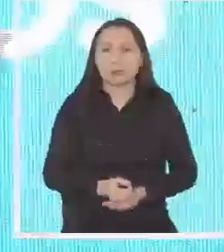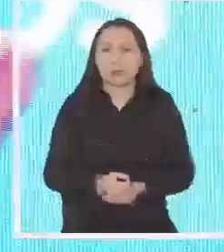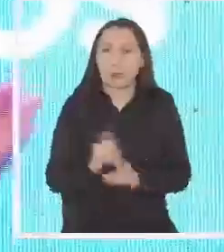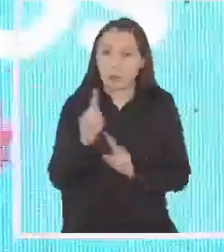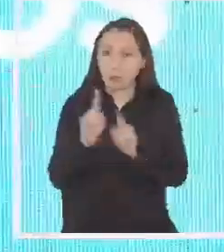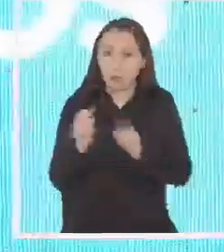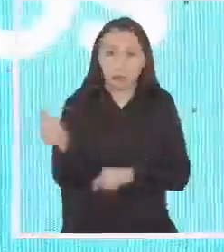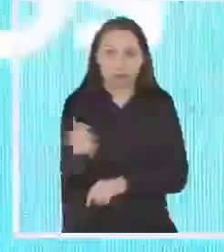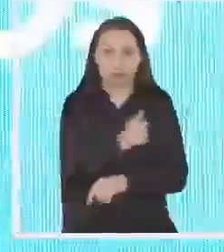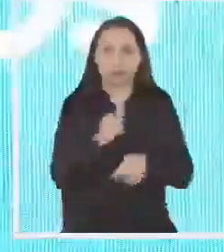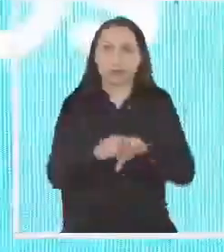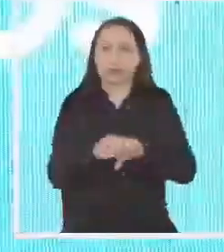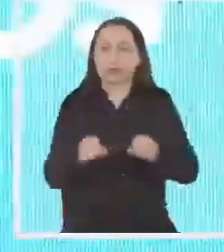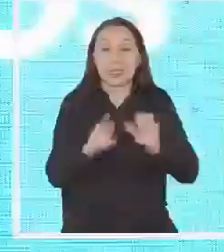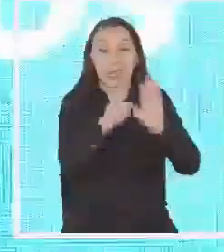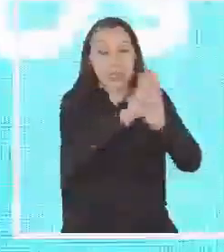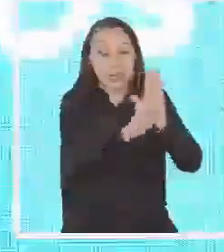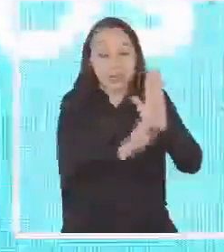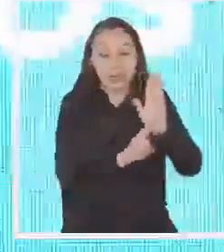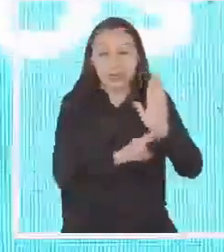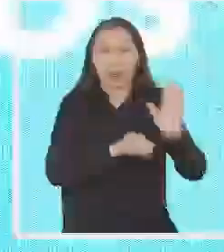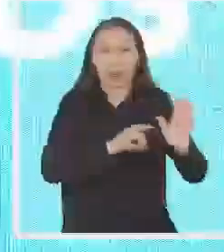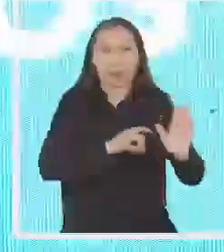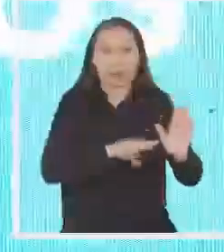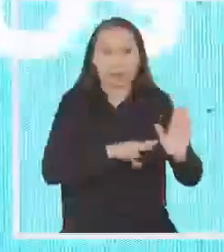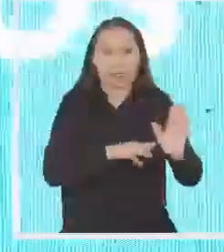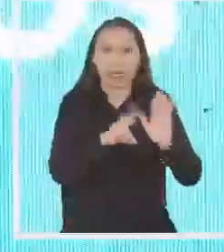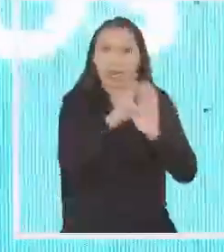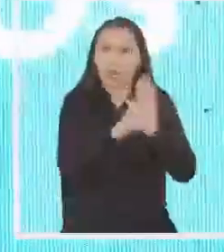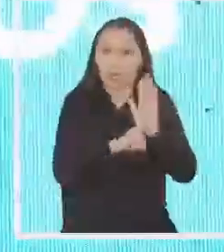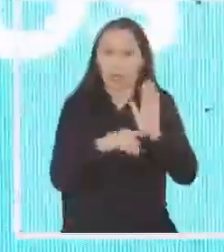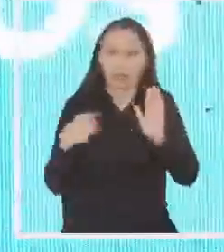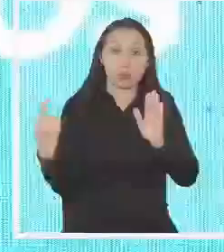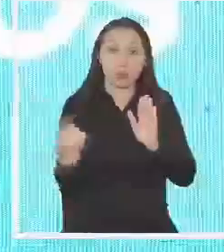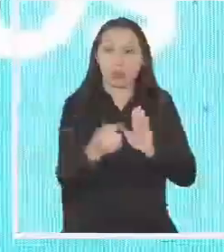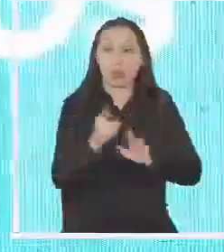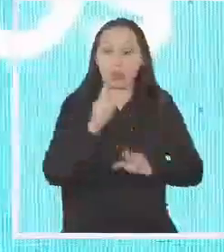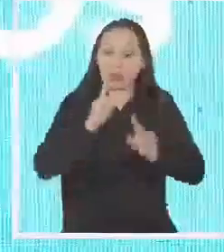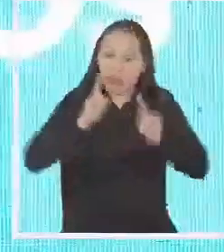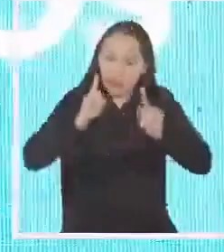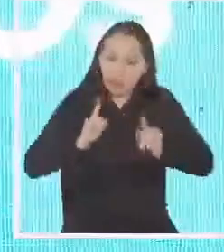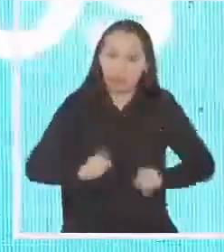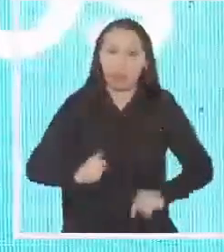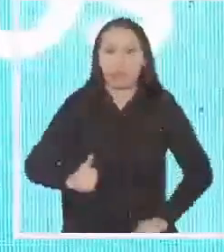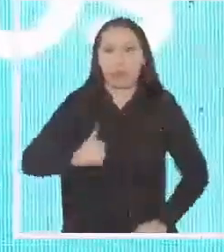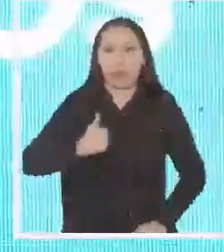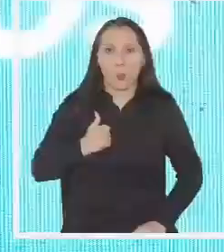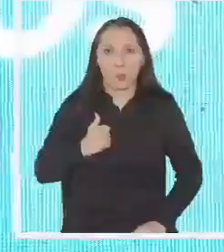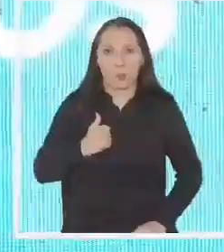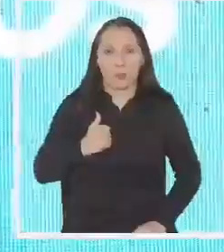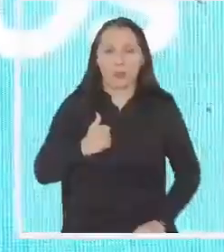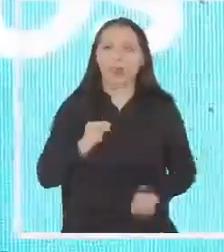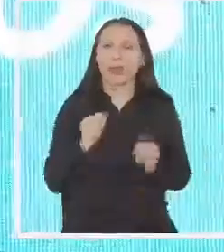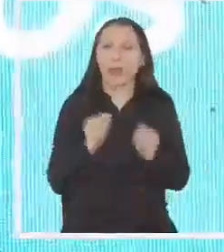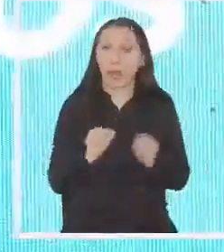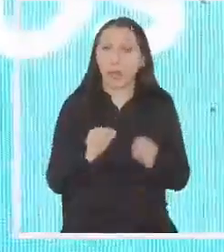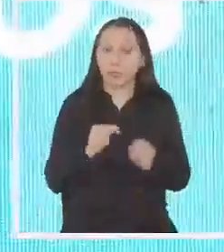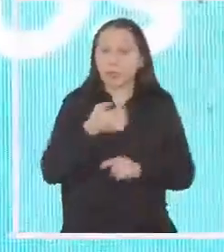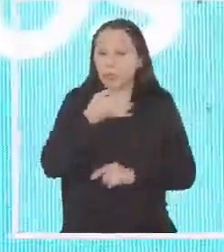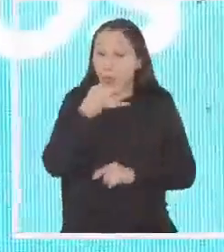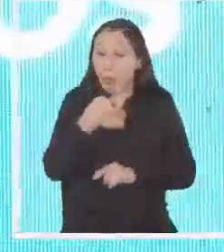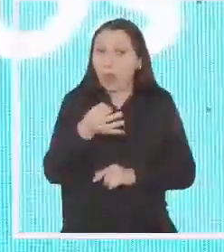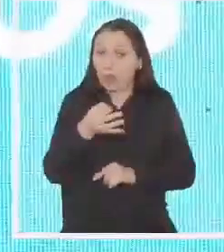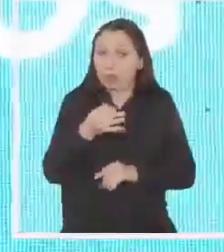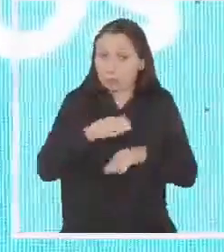algo que todos concordamos es que las reglas en Chile, las reglas que todos nos damos, se deben cumplir. Y en esto me permito